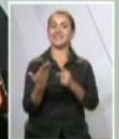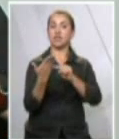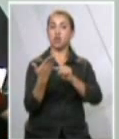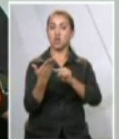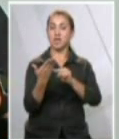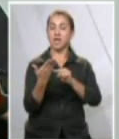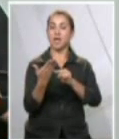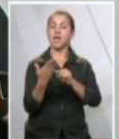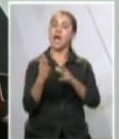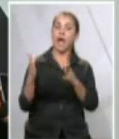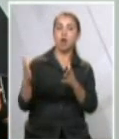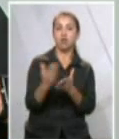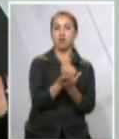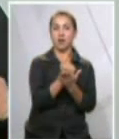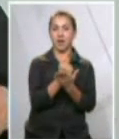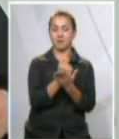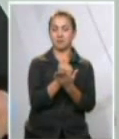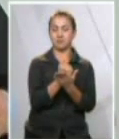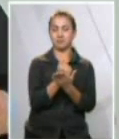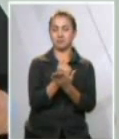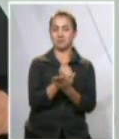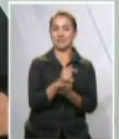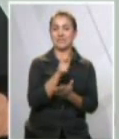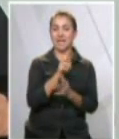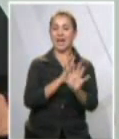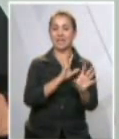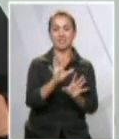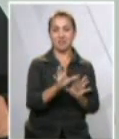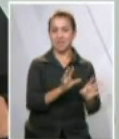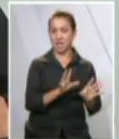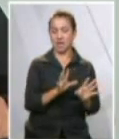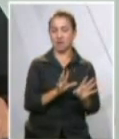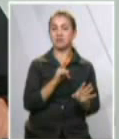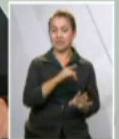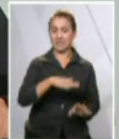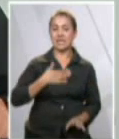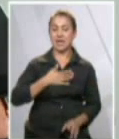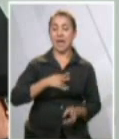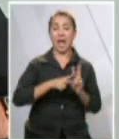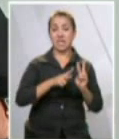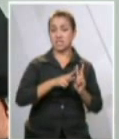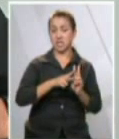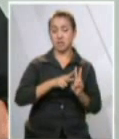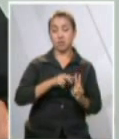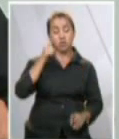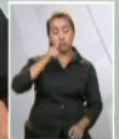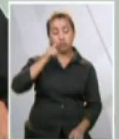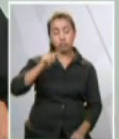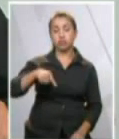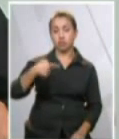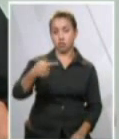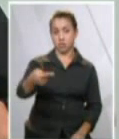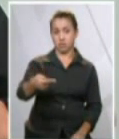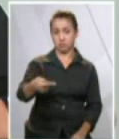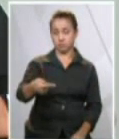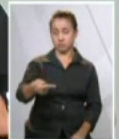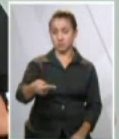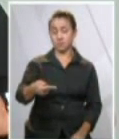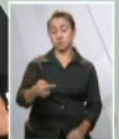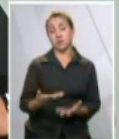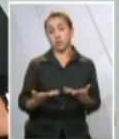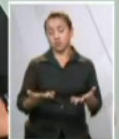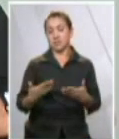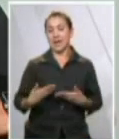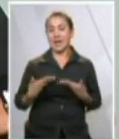llegar a conseguir en el fondo la actividad o completar las actividades que ellos hacen o que deberían hacer en el día a día, en el cotidiano. Por lo